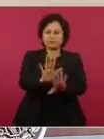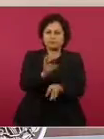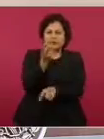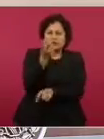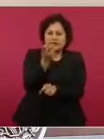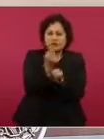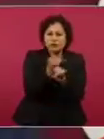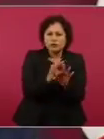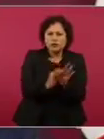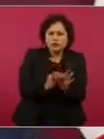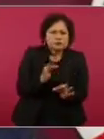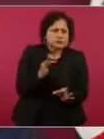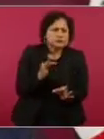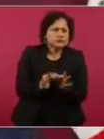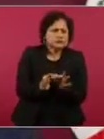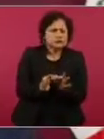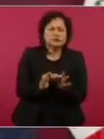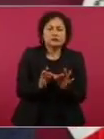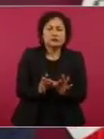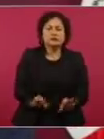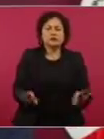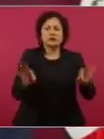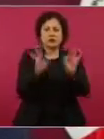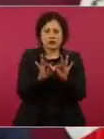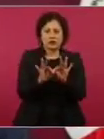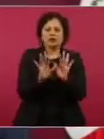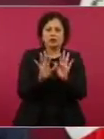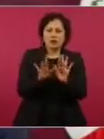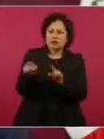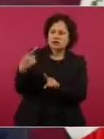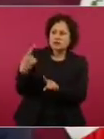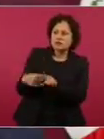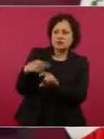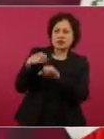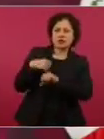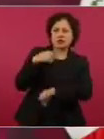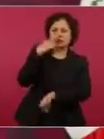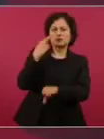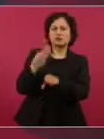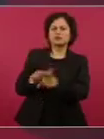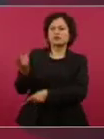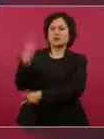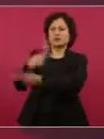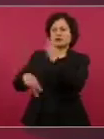aquí y lo informen los responsables. Yo estoy